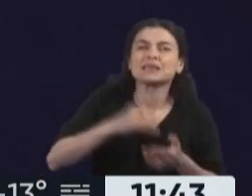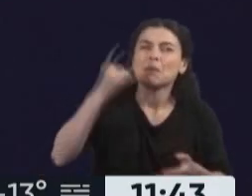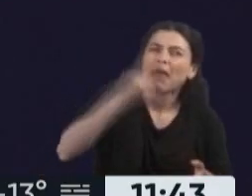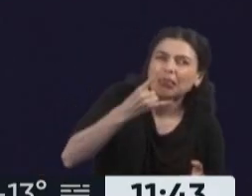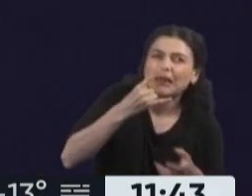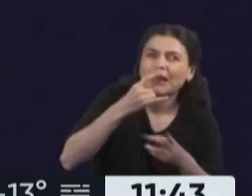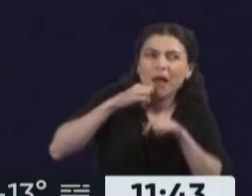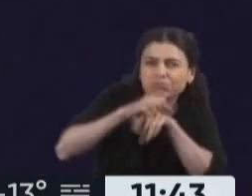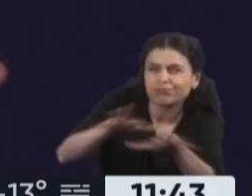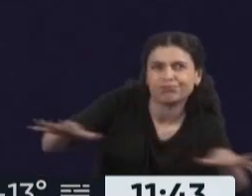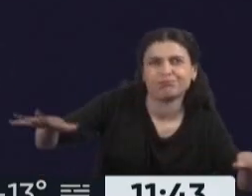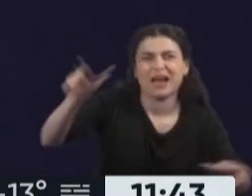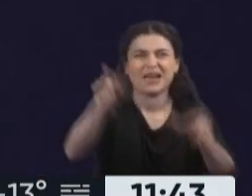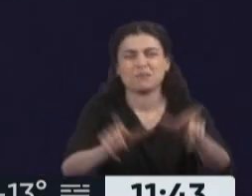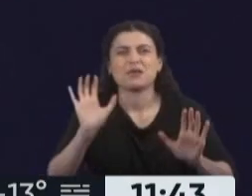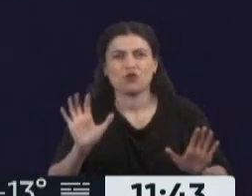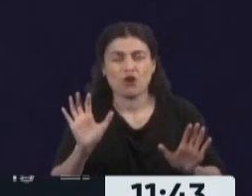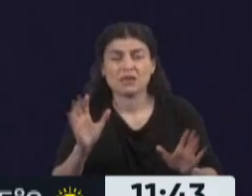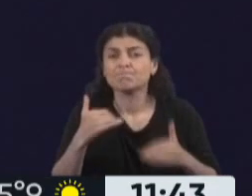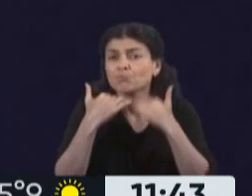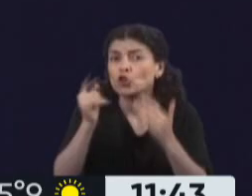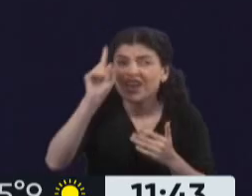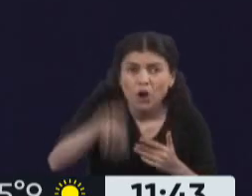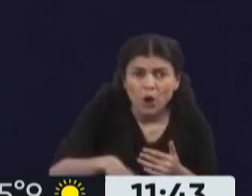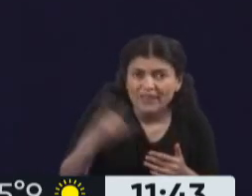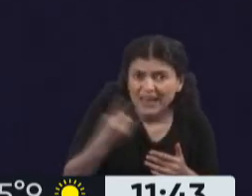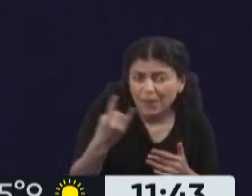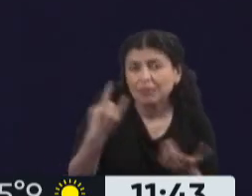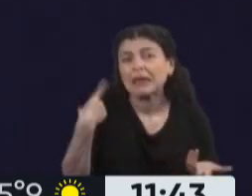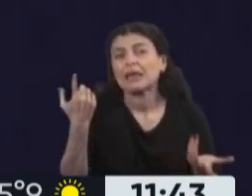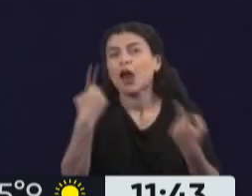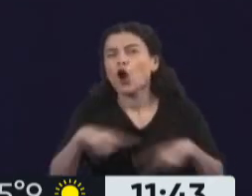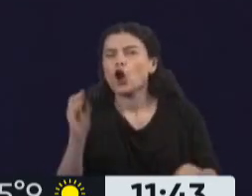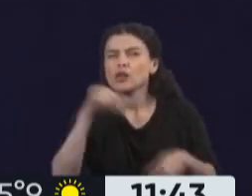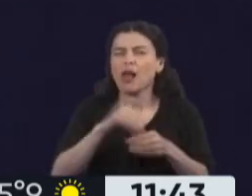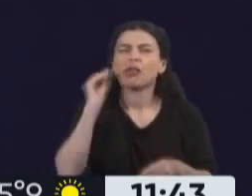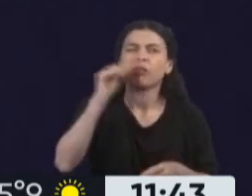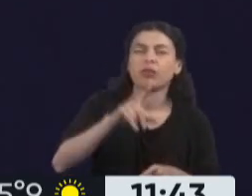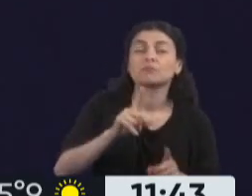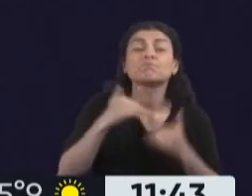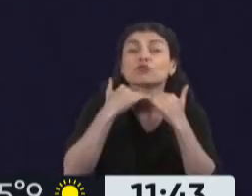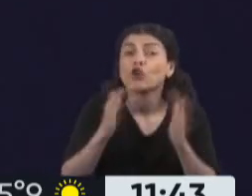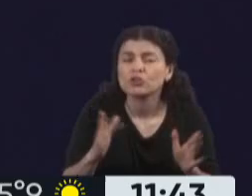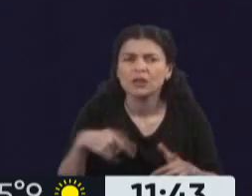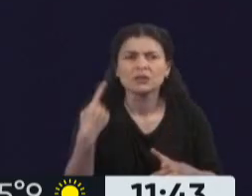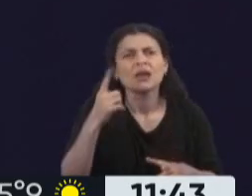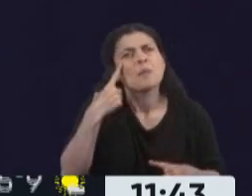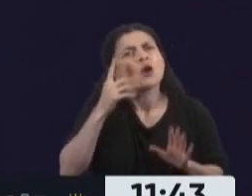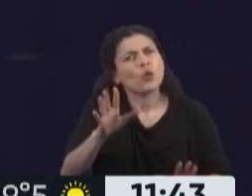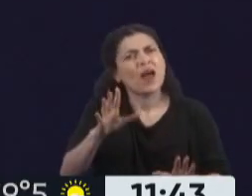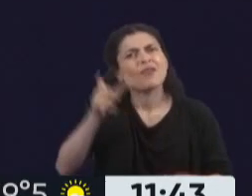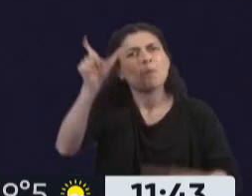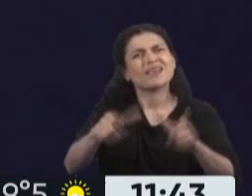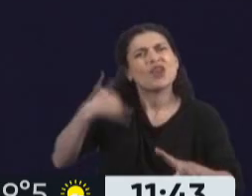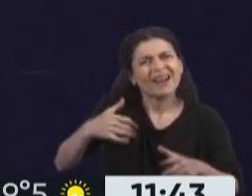esté disparada por algo que no sabemos qué es, pero la verdad es que en tanto esfuerzo que estamos haciendo todos los argentinos, que